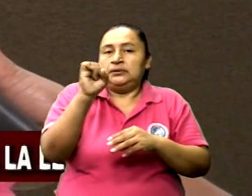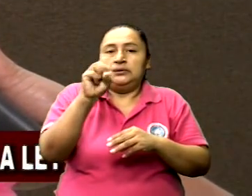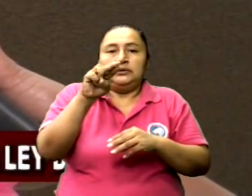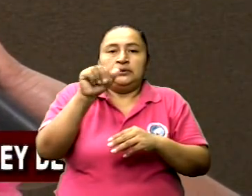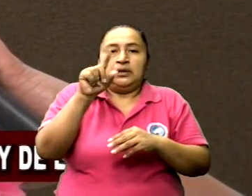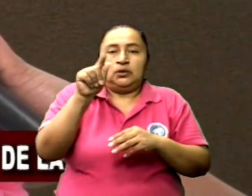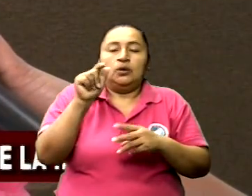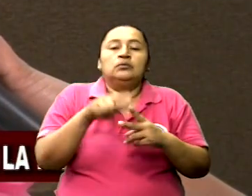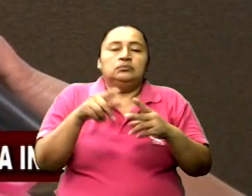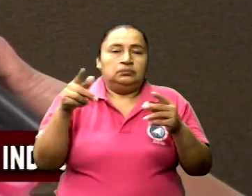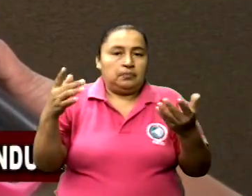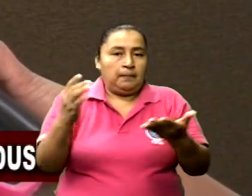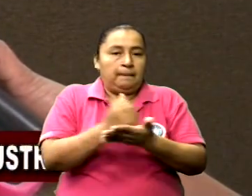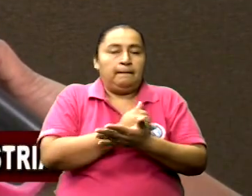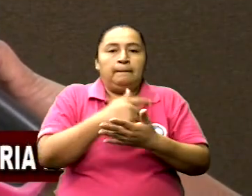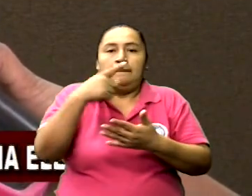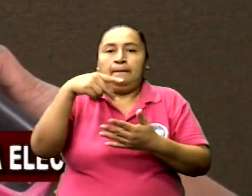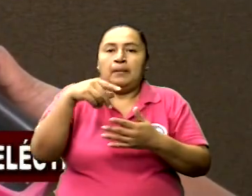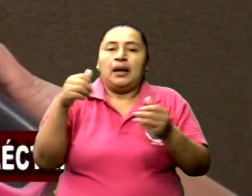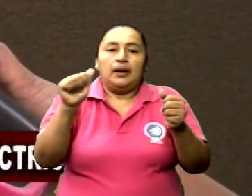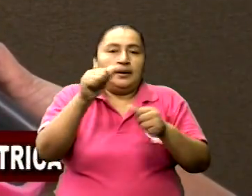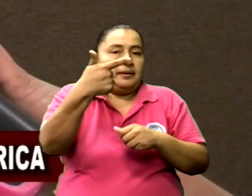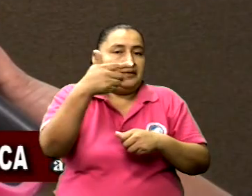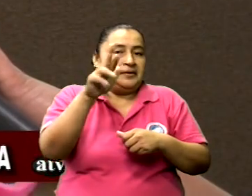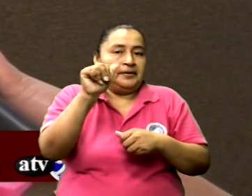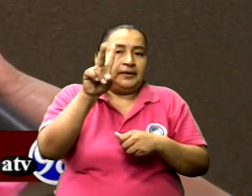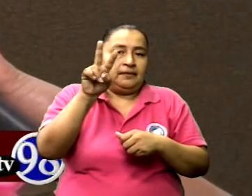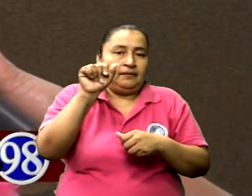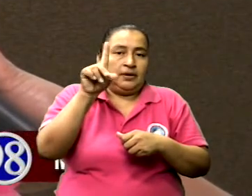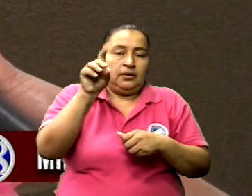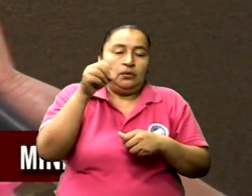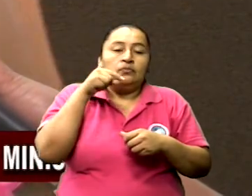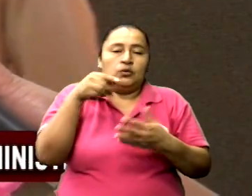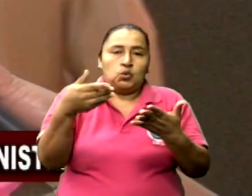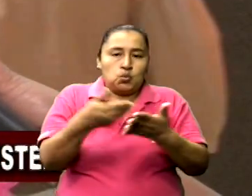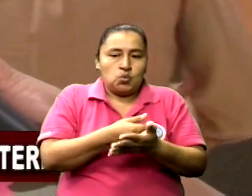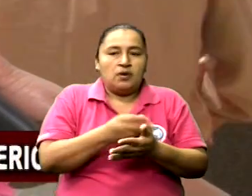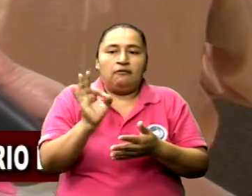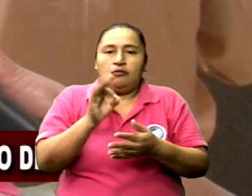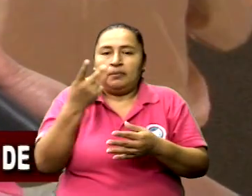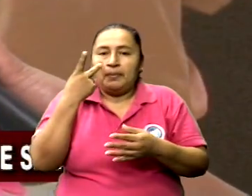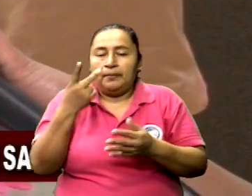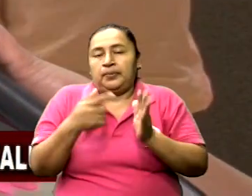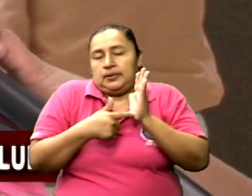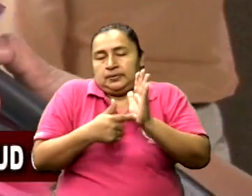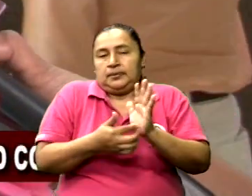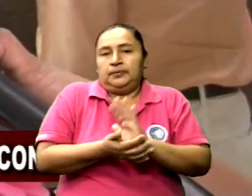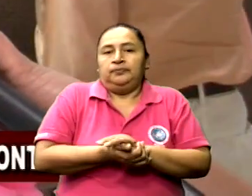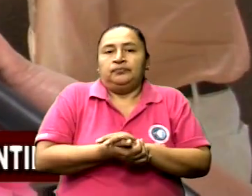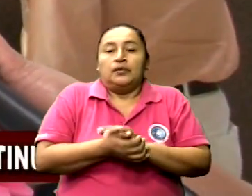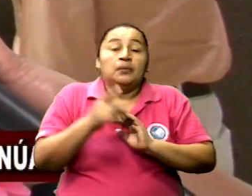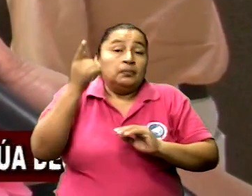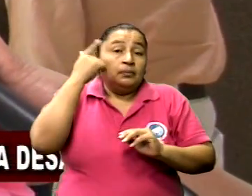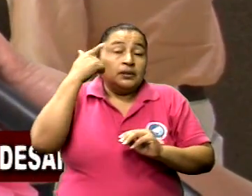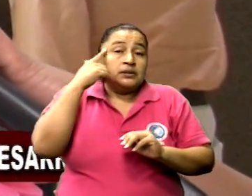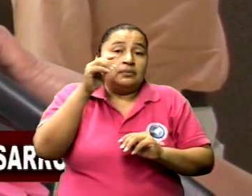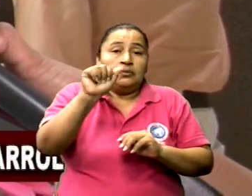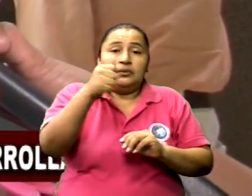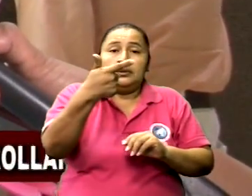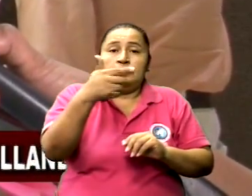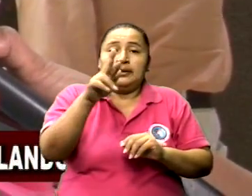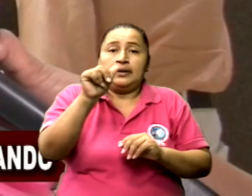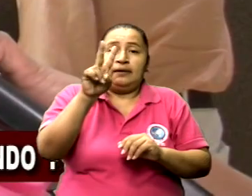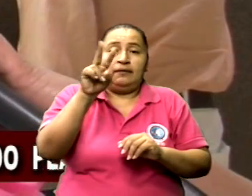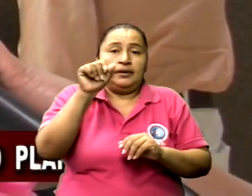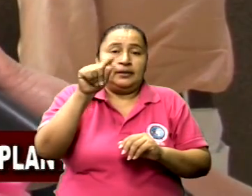creado el tipo penal de asesinato agravado. Hemos creado nuevas circunstancias. Por ejemplo, se considera un agravante